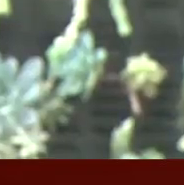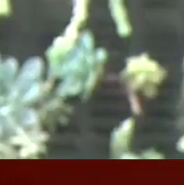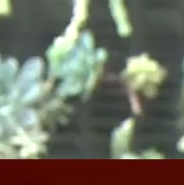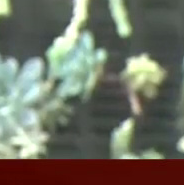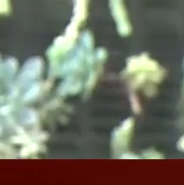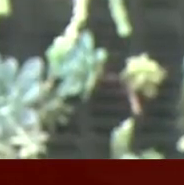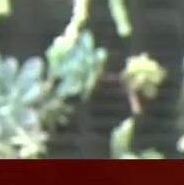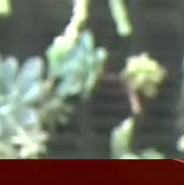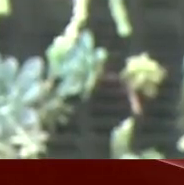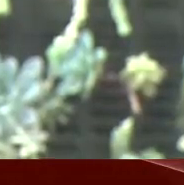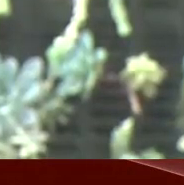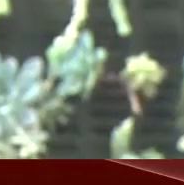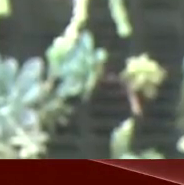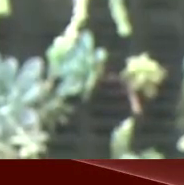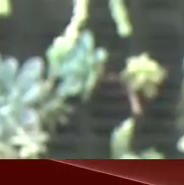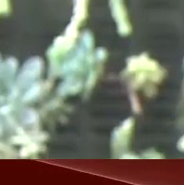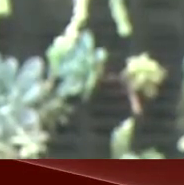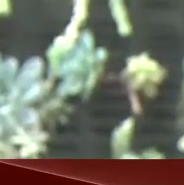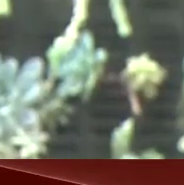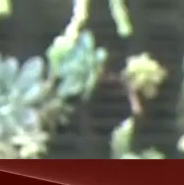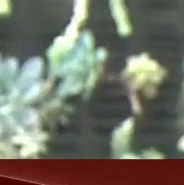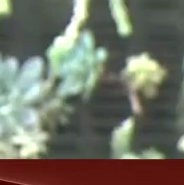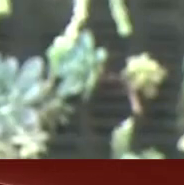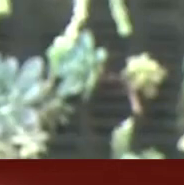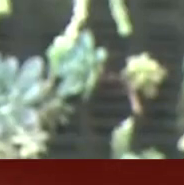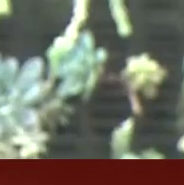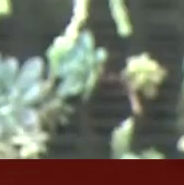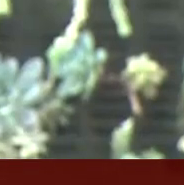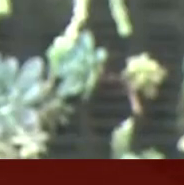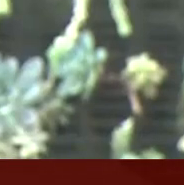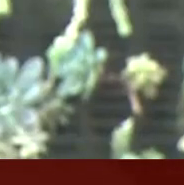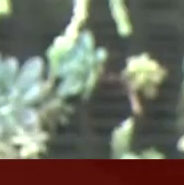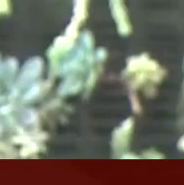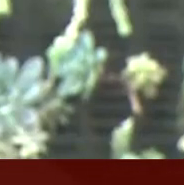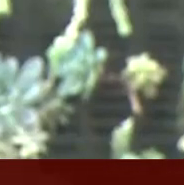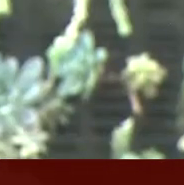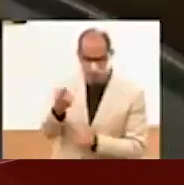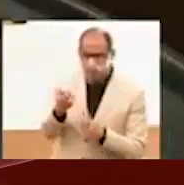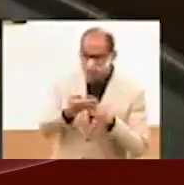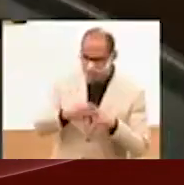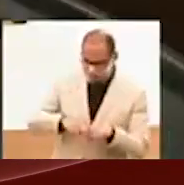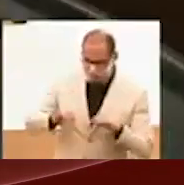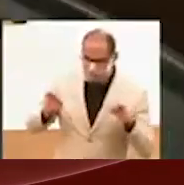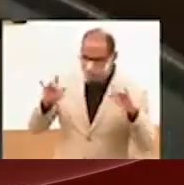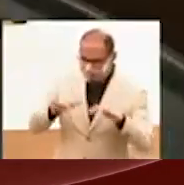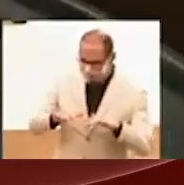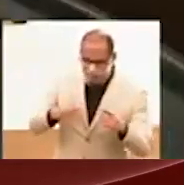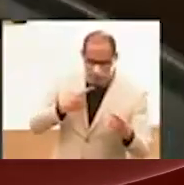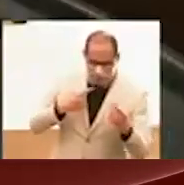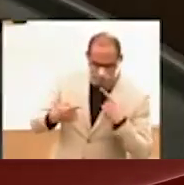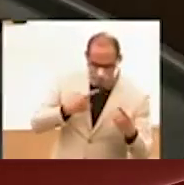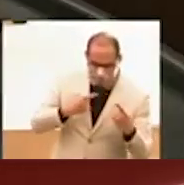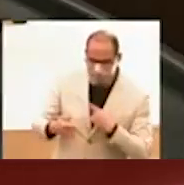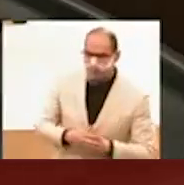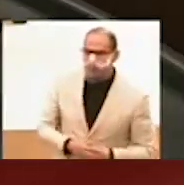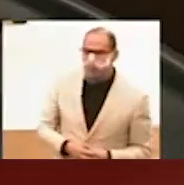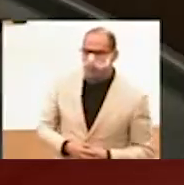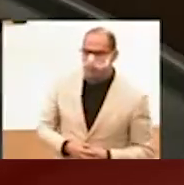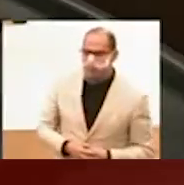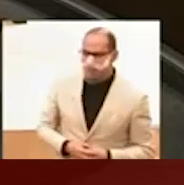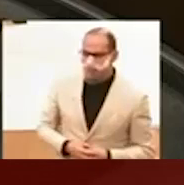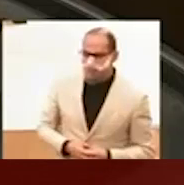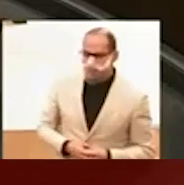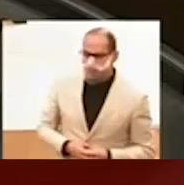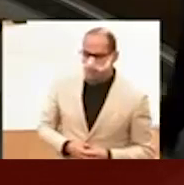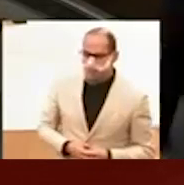informe del gobernador Francisco Domínguez se realizará en el mes de agosto. Así lo aprobaron las y los diputados locales en sesión de pleno, luego